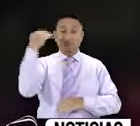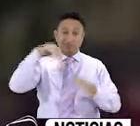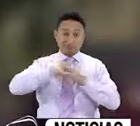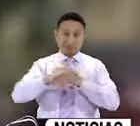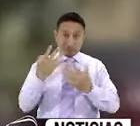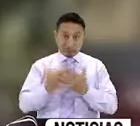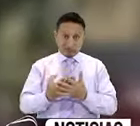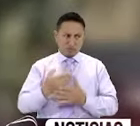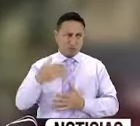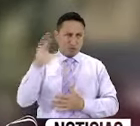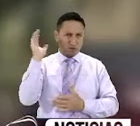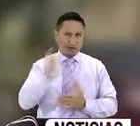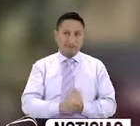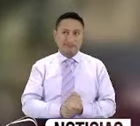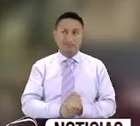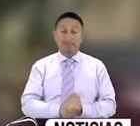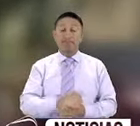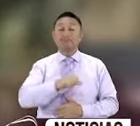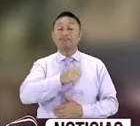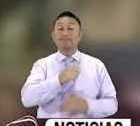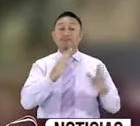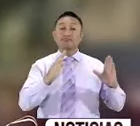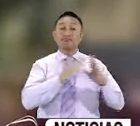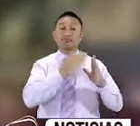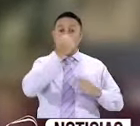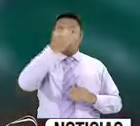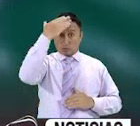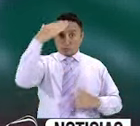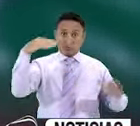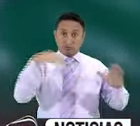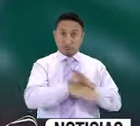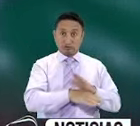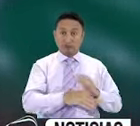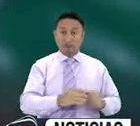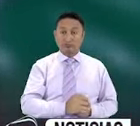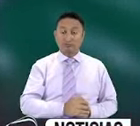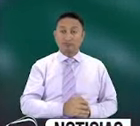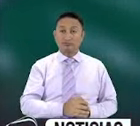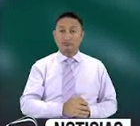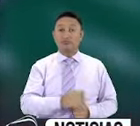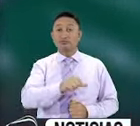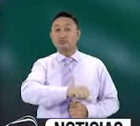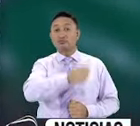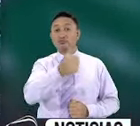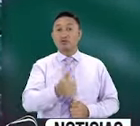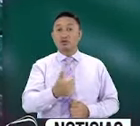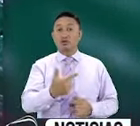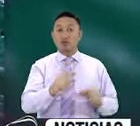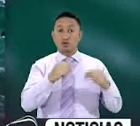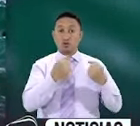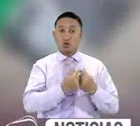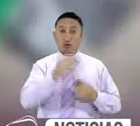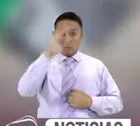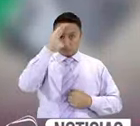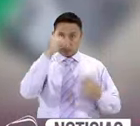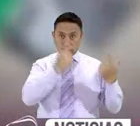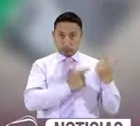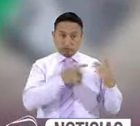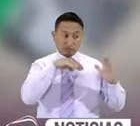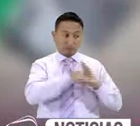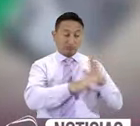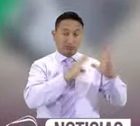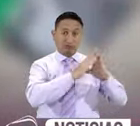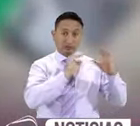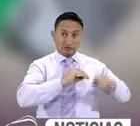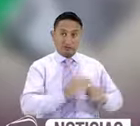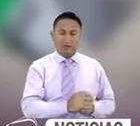en un allanamiento en el cantón Santo Domingo, sector La Che Guevara, otra patrulla del bloque de seguridad allanó una vivienda en busca de un